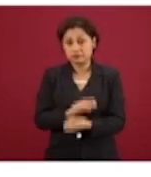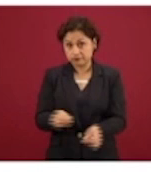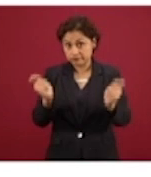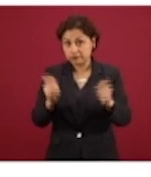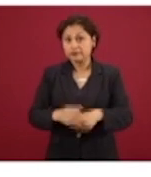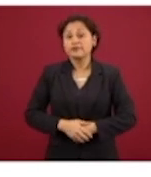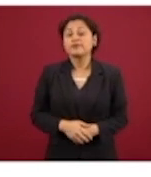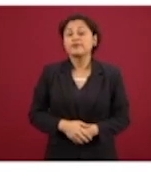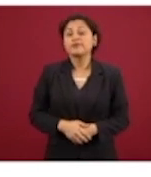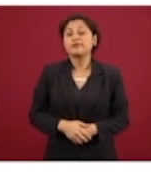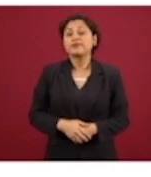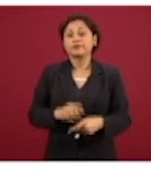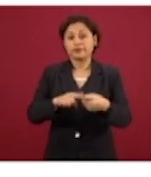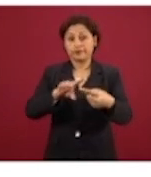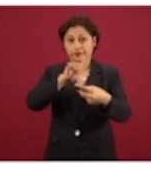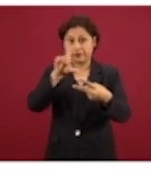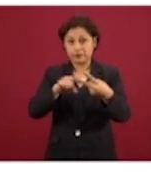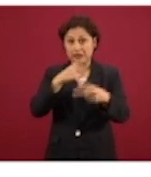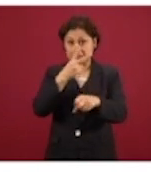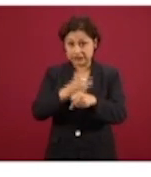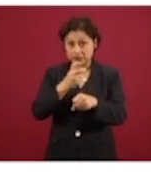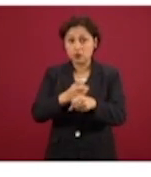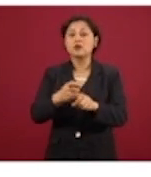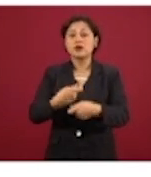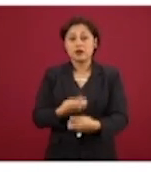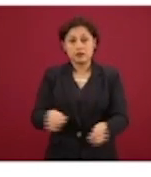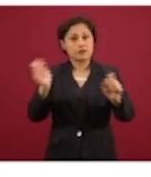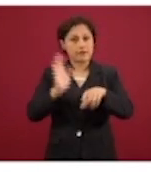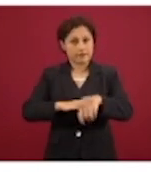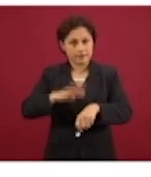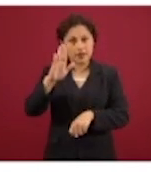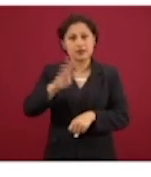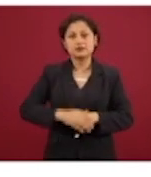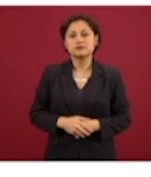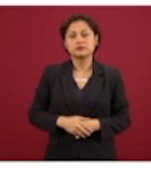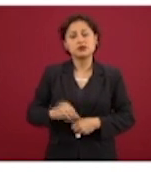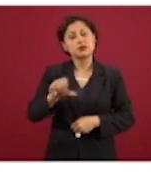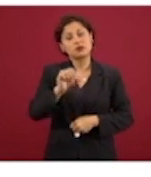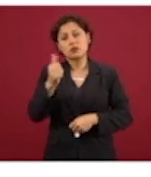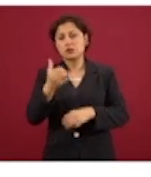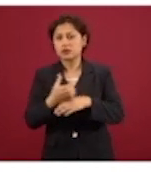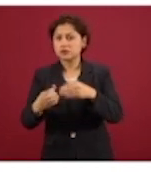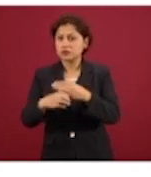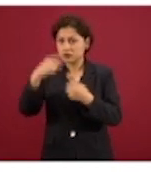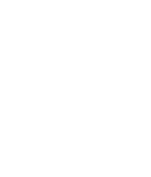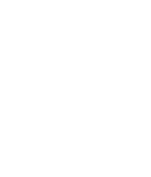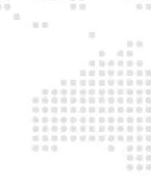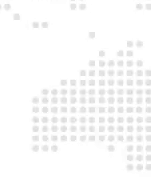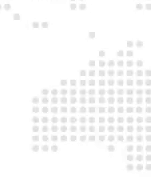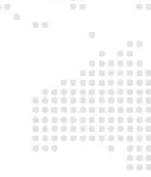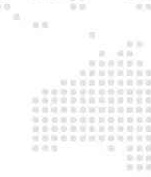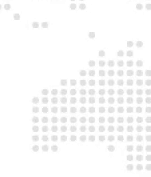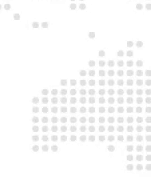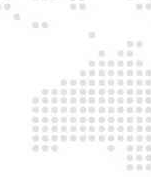en la primera entrega, luego la segunda entrega, otros adicionales y otros insumos de higiene y medicamentos.